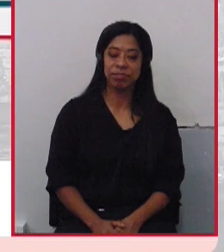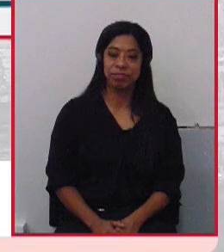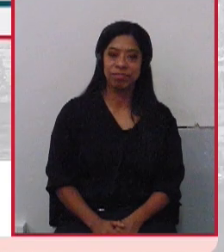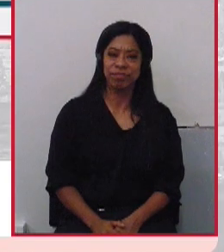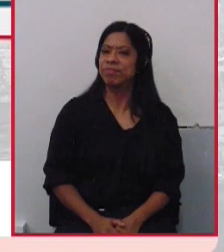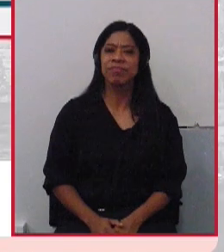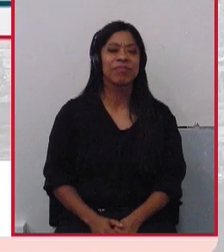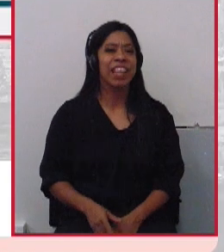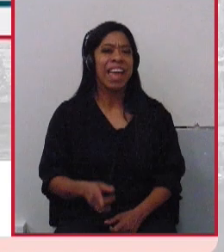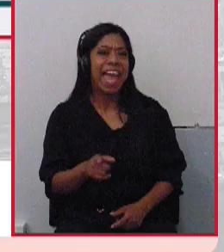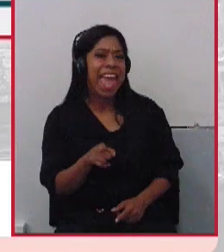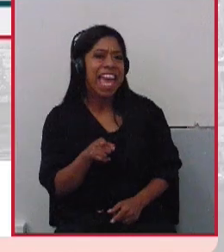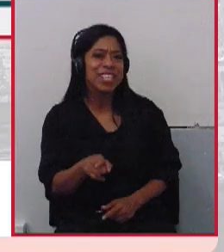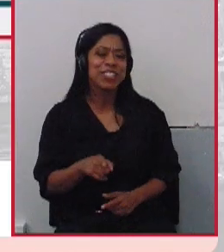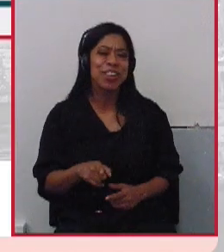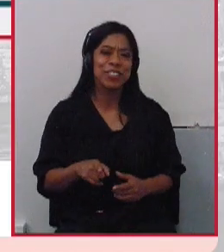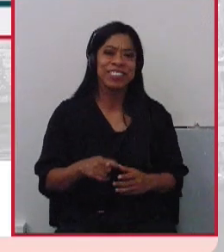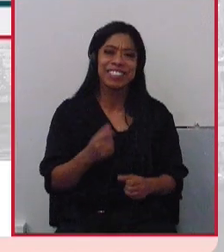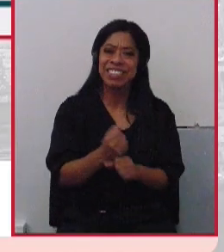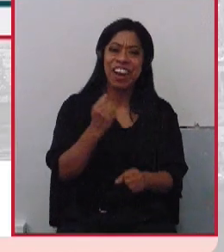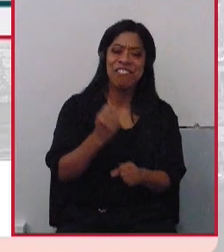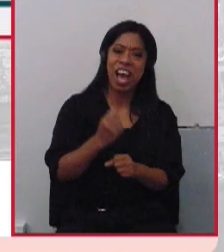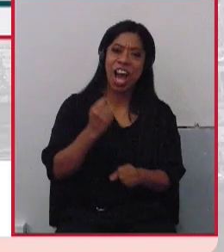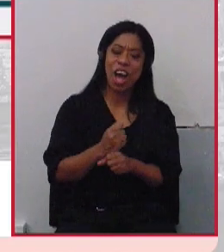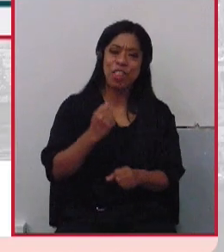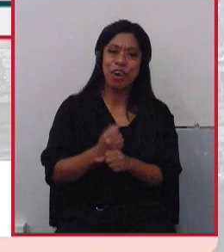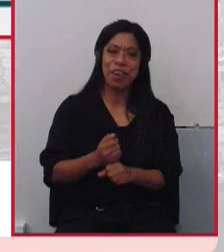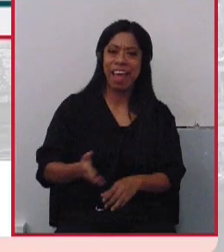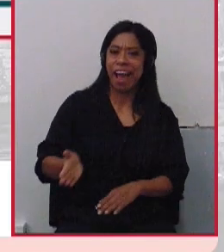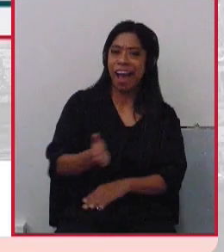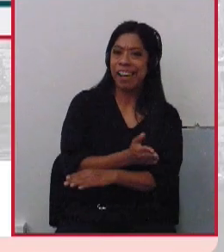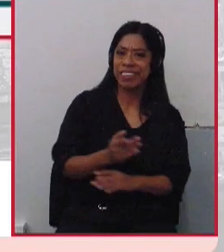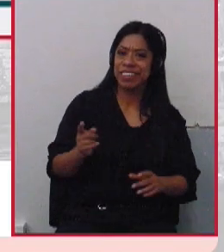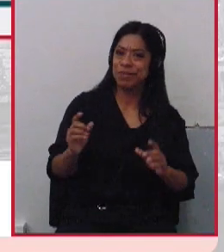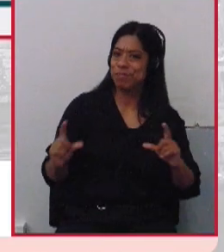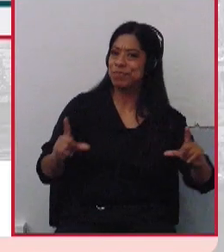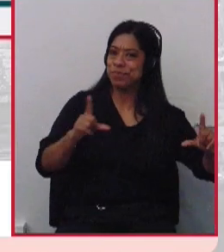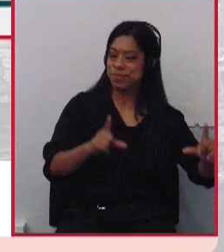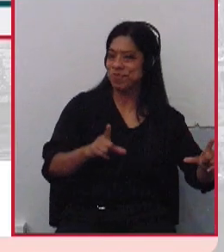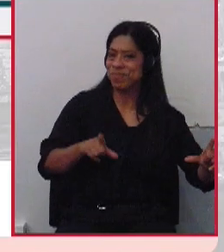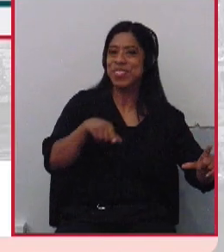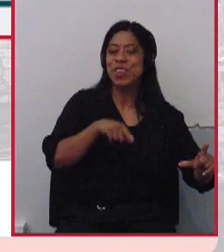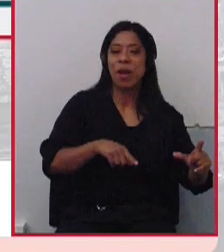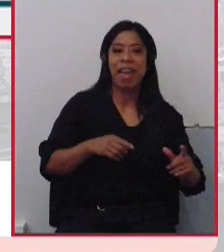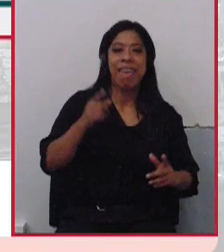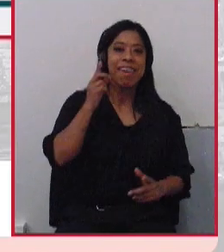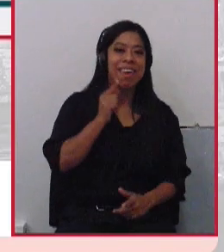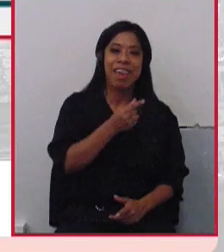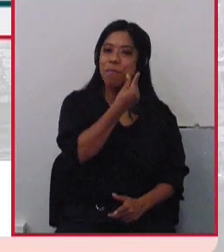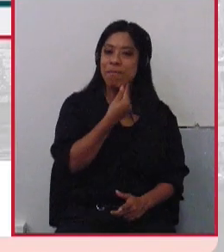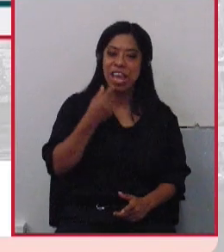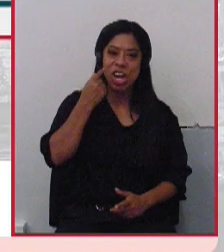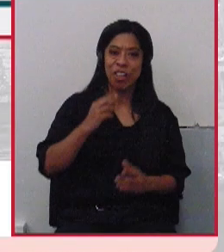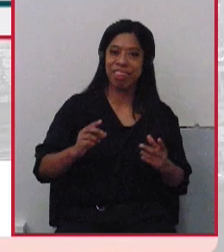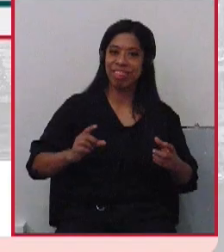¿Qué es lo que nuestros operadores, con el slide anterior, hablamos del gemelo digital?